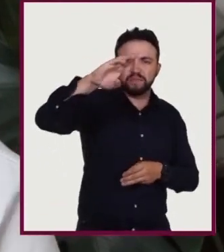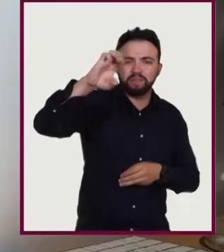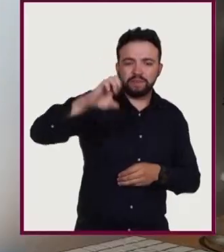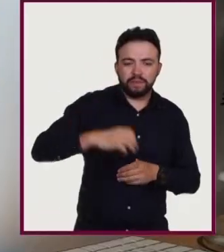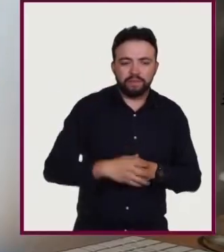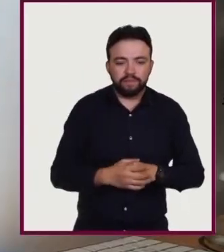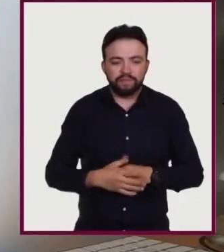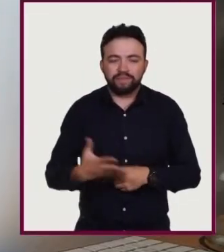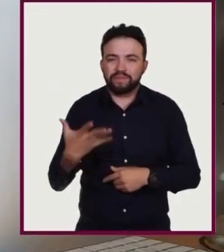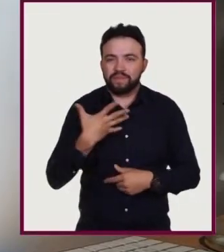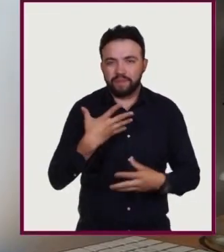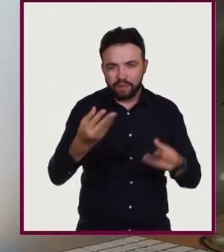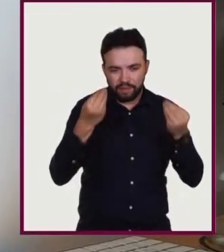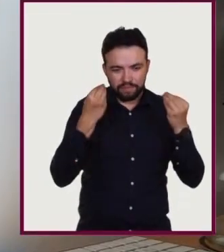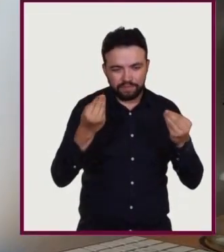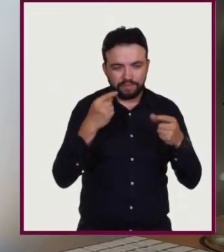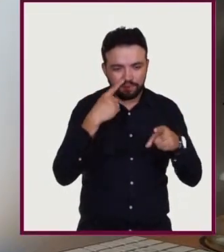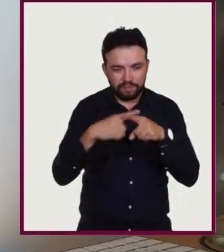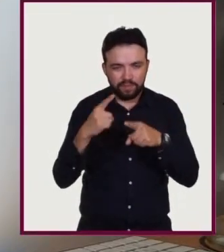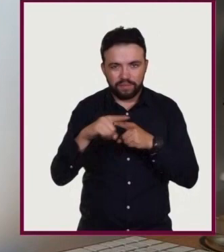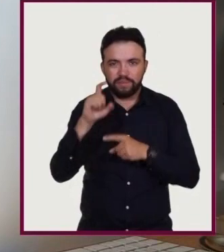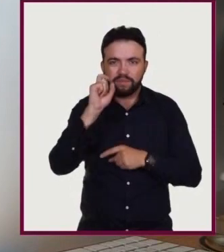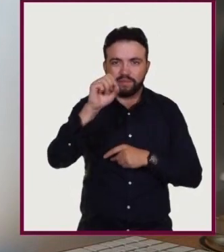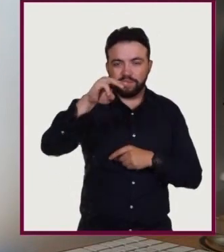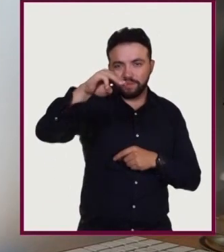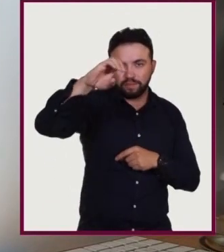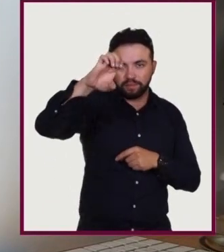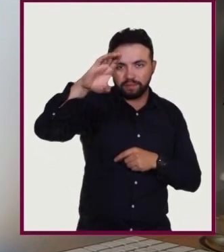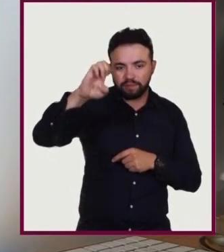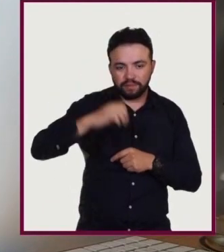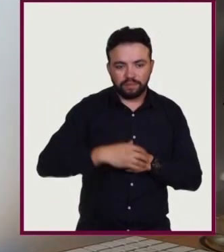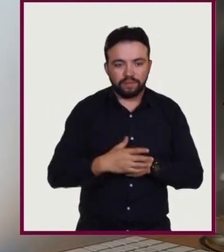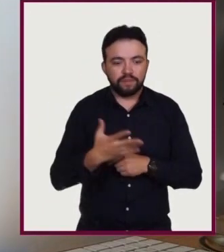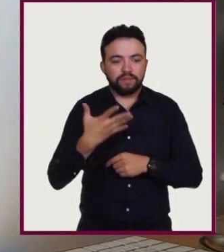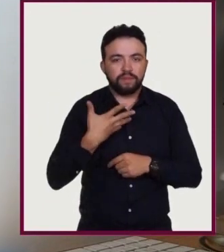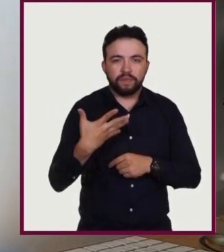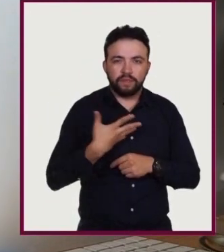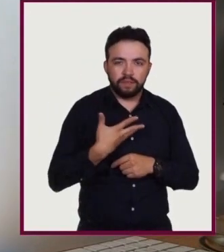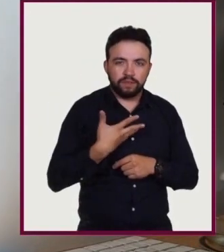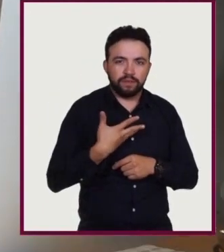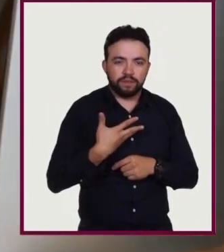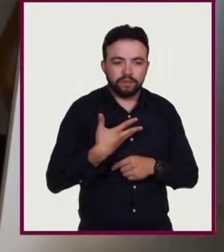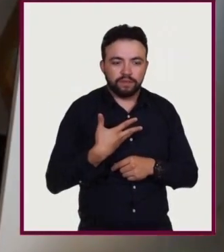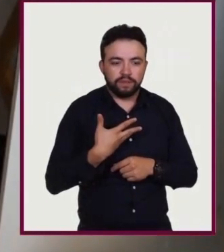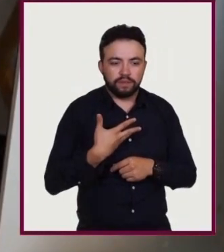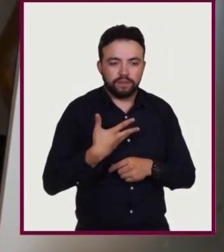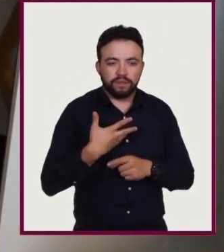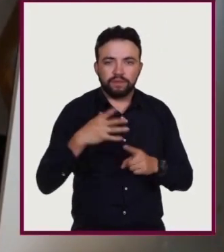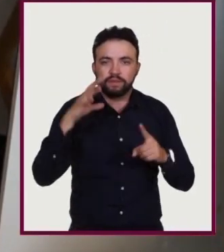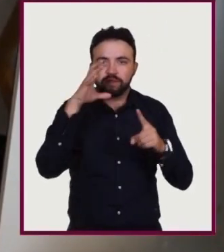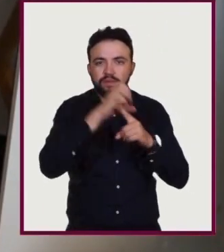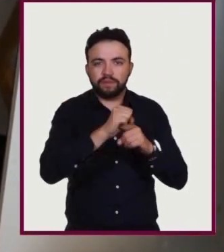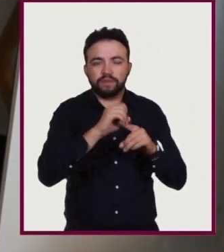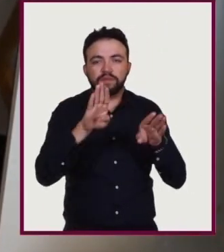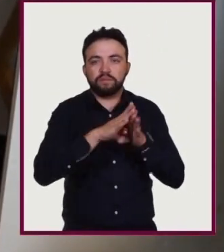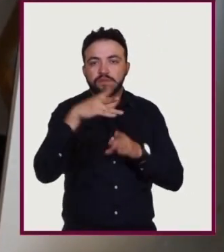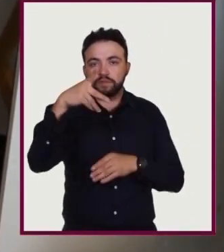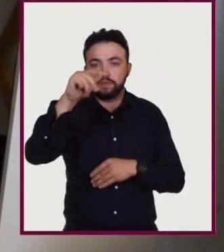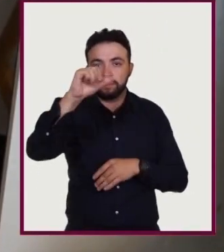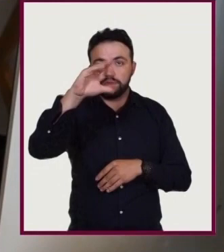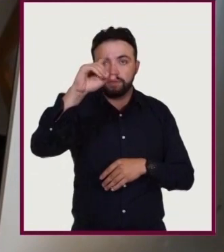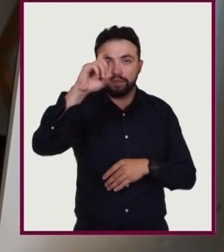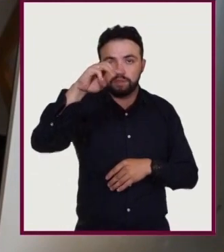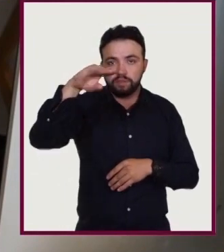tener? Hay muchas concepciones de lo que puede ser un meme. Hay concepciones establecidas desde la academia